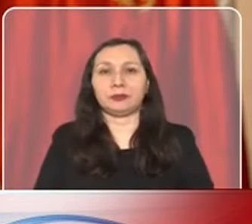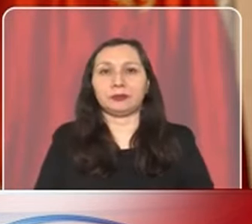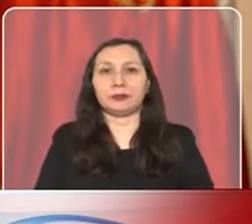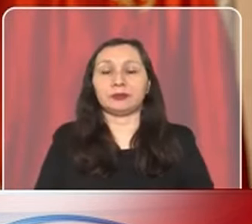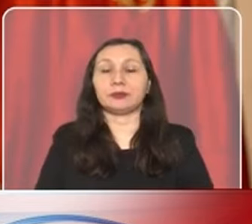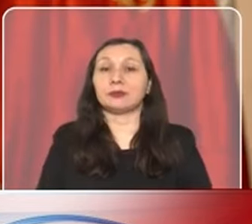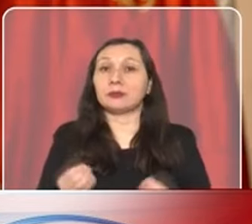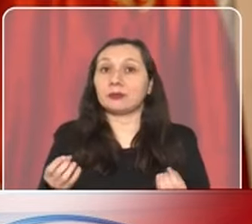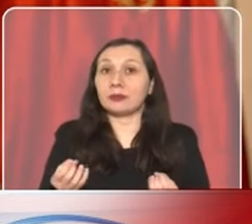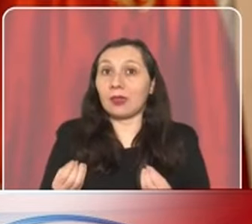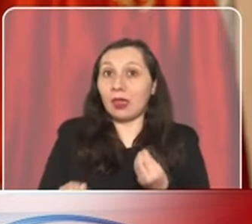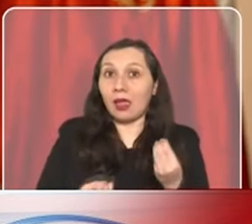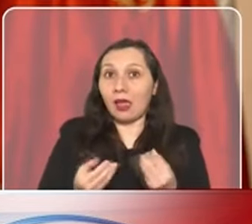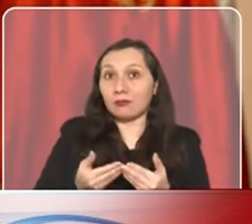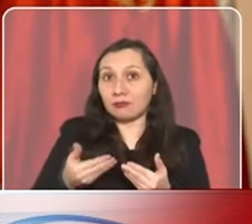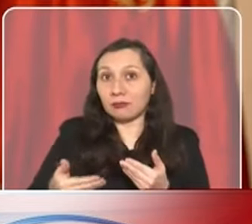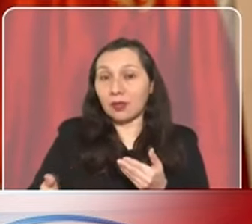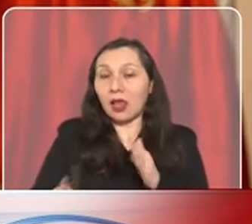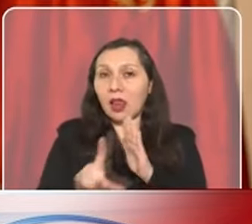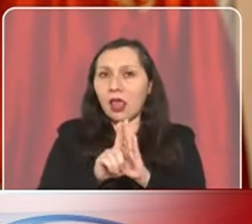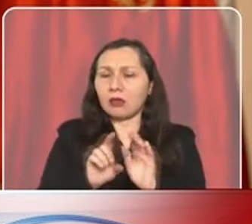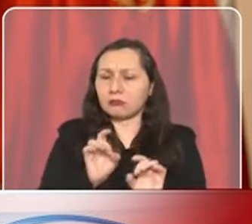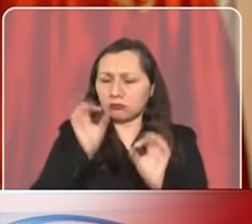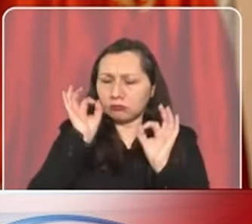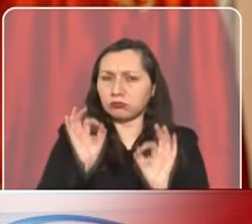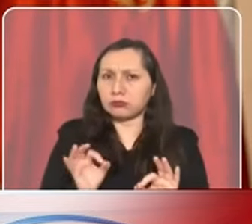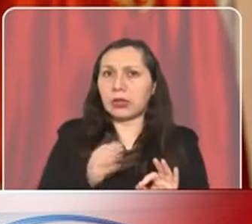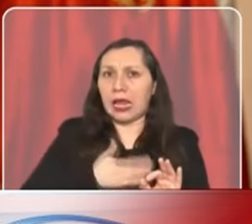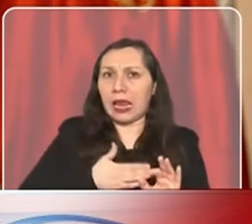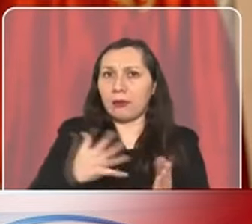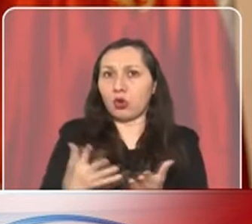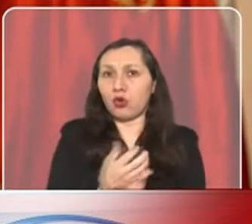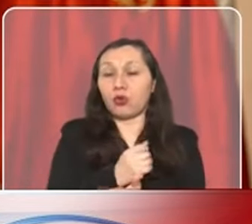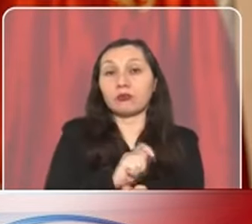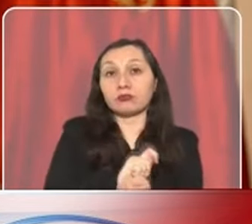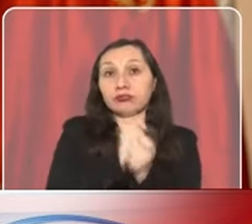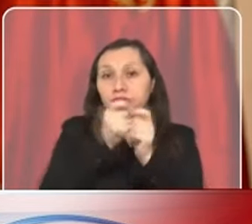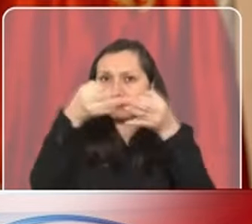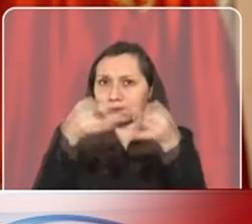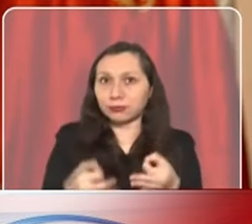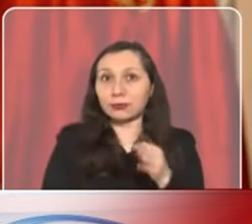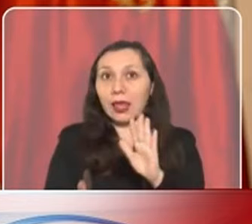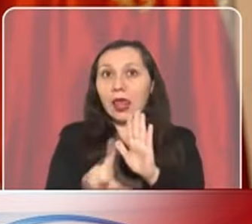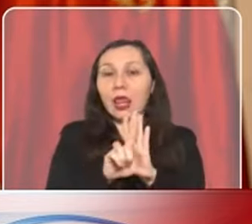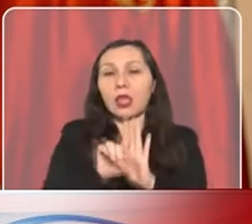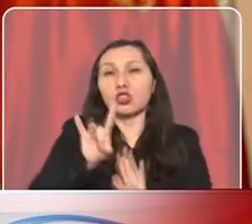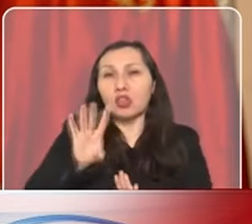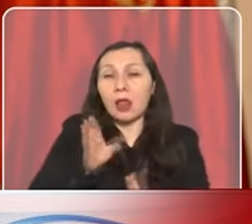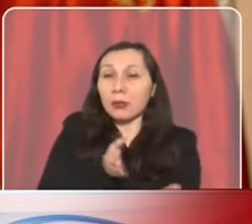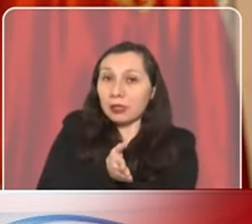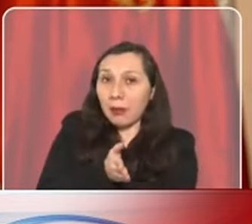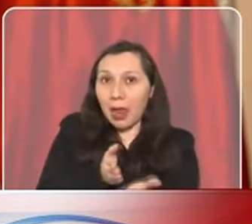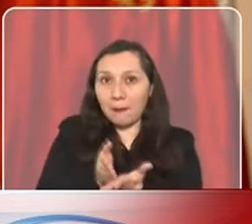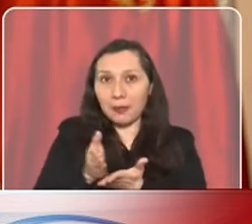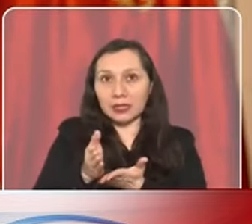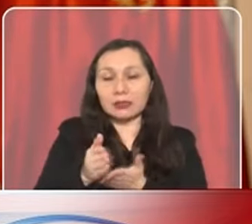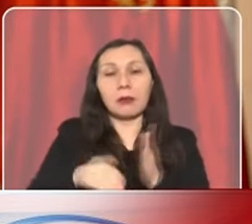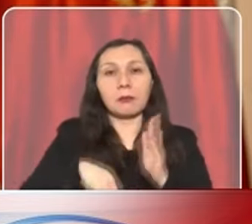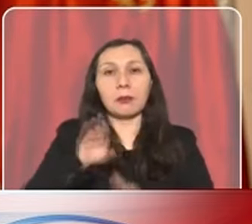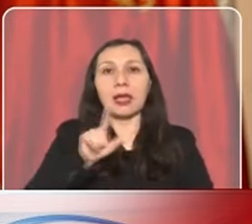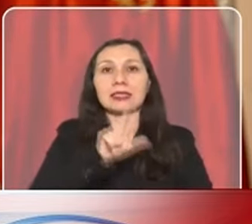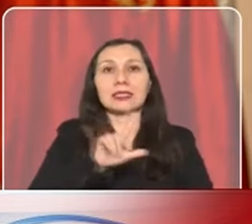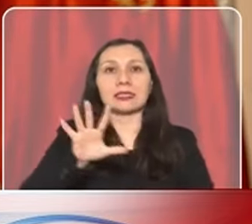El efecto que esperamos lograr con esta ley es muy concreto. En caso de transformarse en ley, solo como punto de partida, más